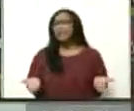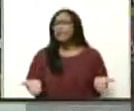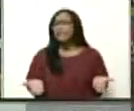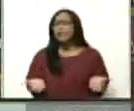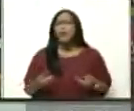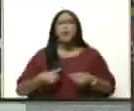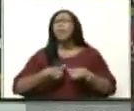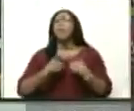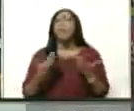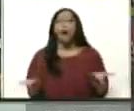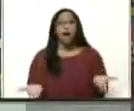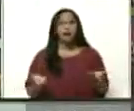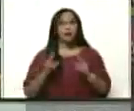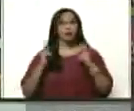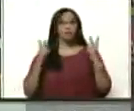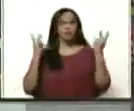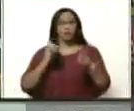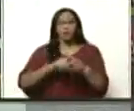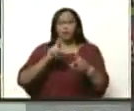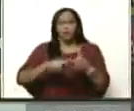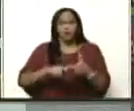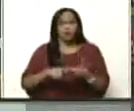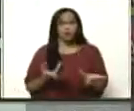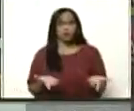¿Cuál es una victoria en el campo electoral?